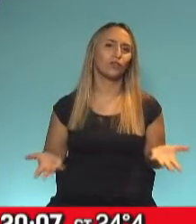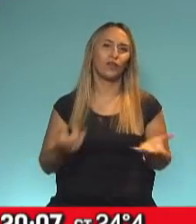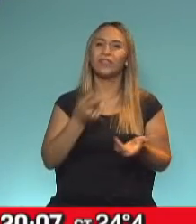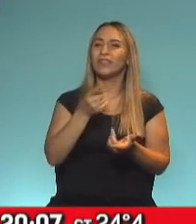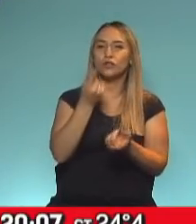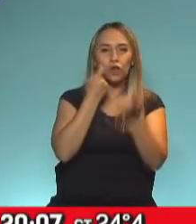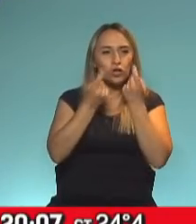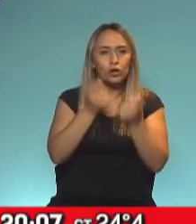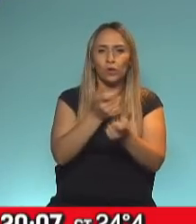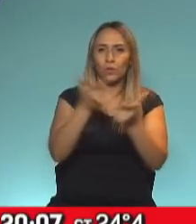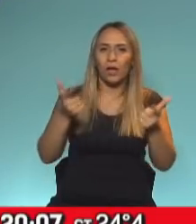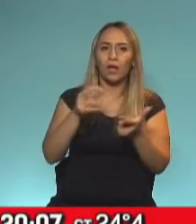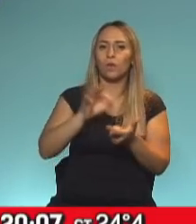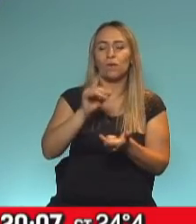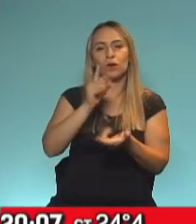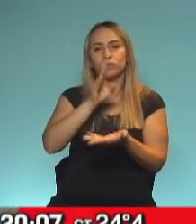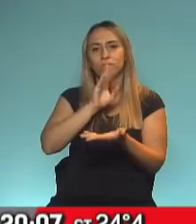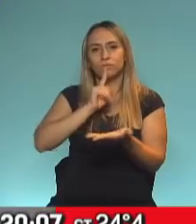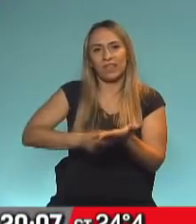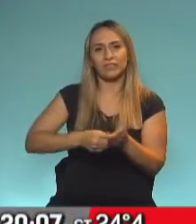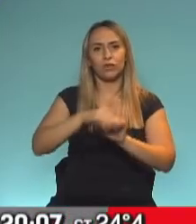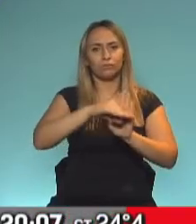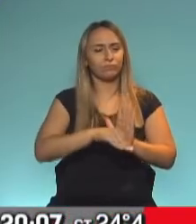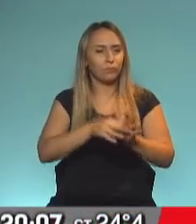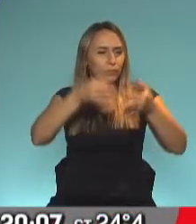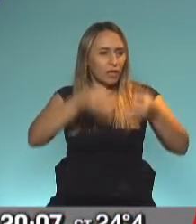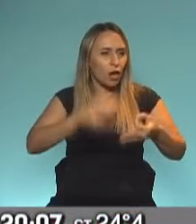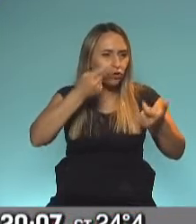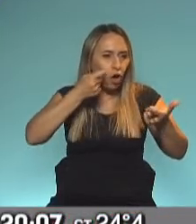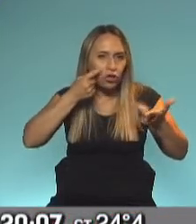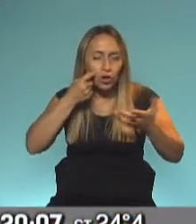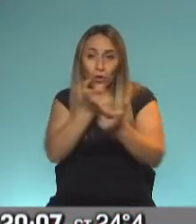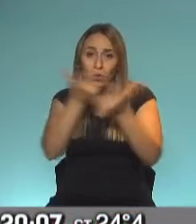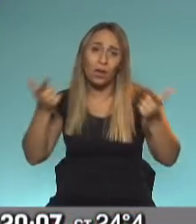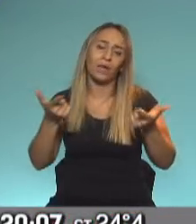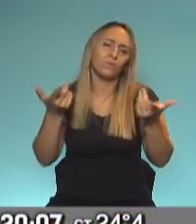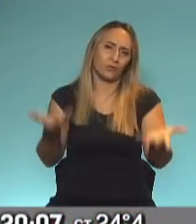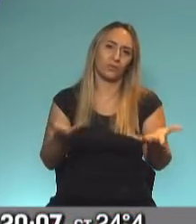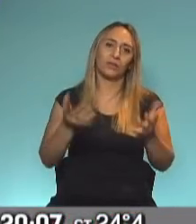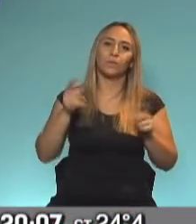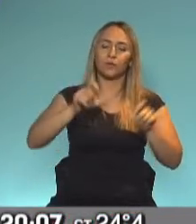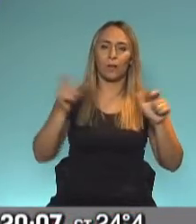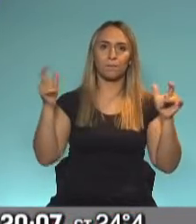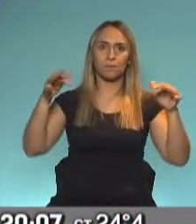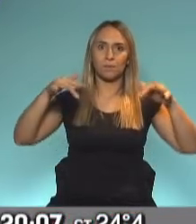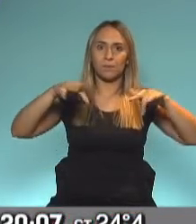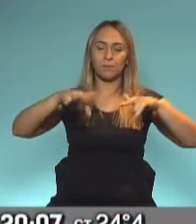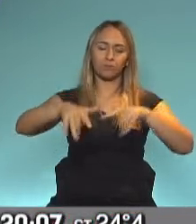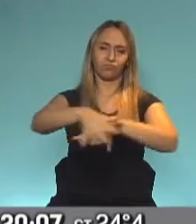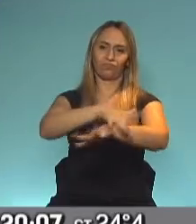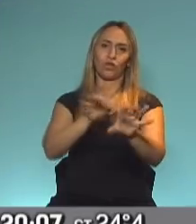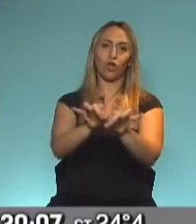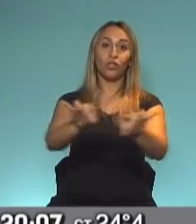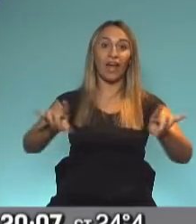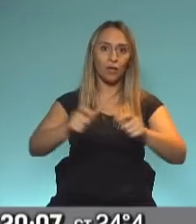esas medidas prolijamente llevadas, en algún momento iban a empezar a generar este aumento de casos. Por lo cual, por